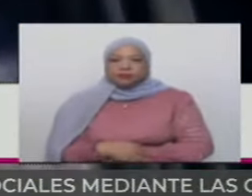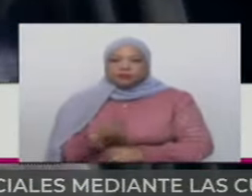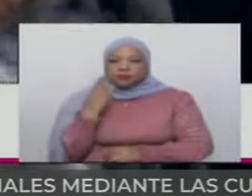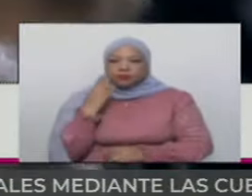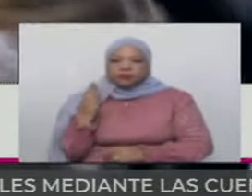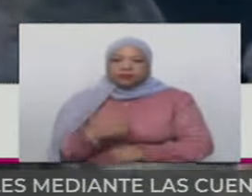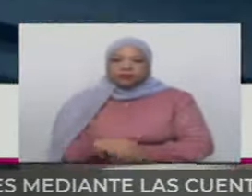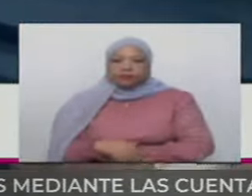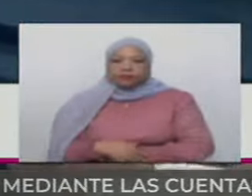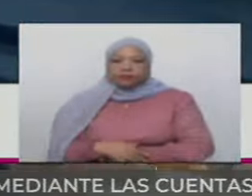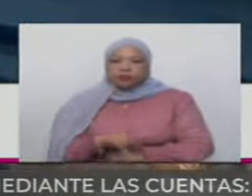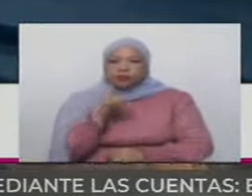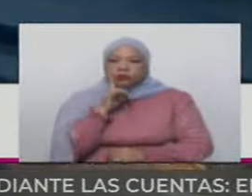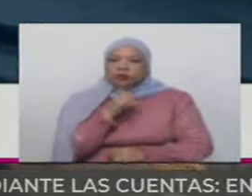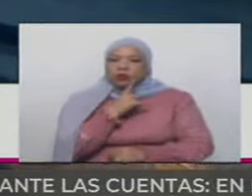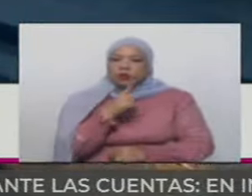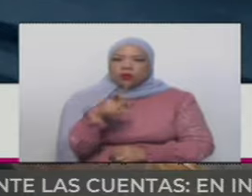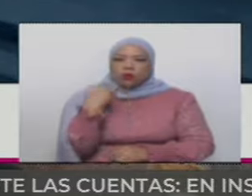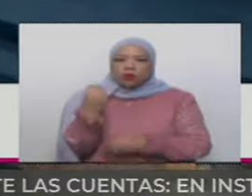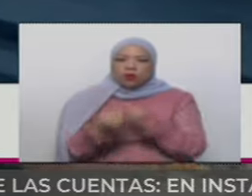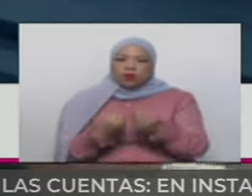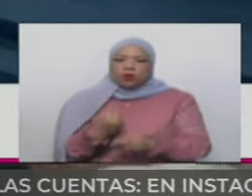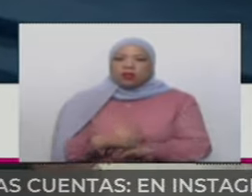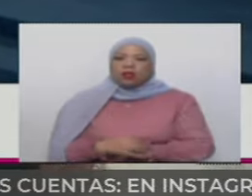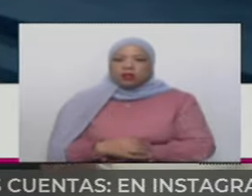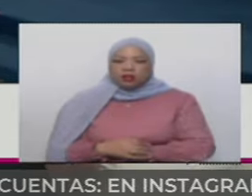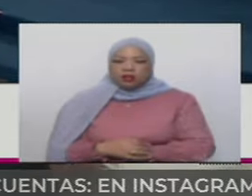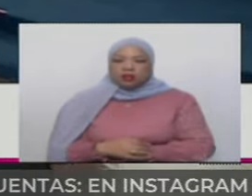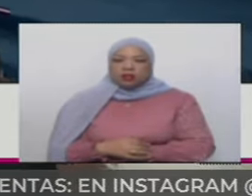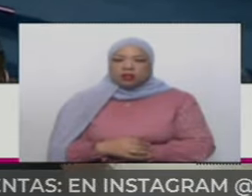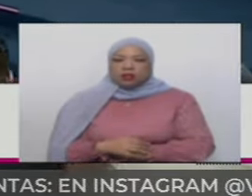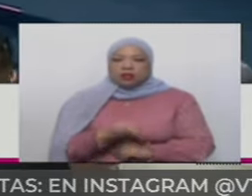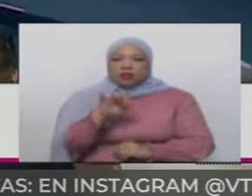¿Cómo es que es tu nombre, Yeiselina? Yeiseli Jiménez.